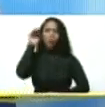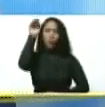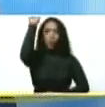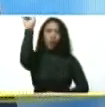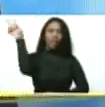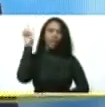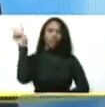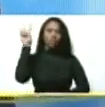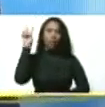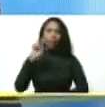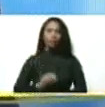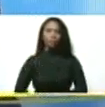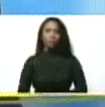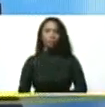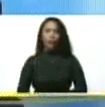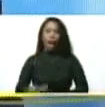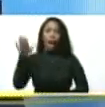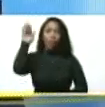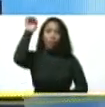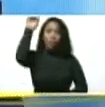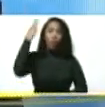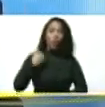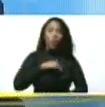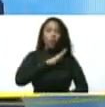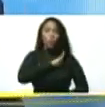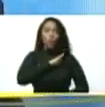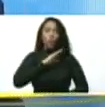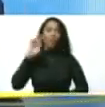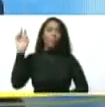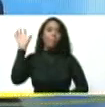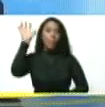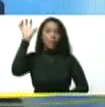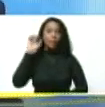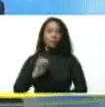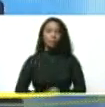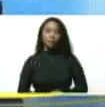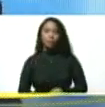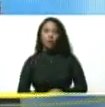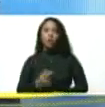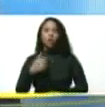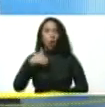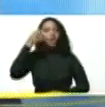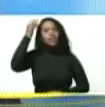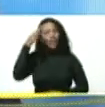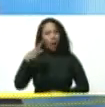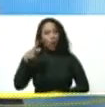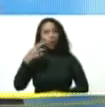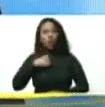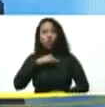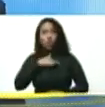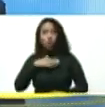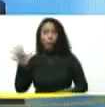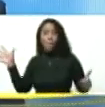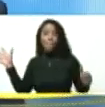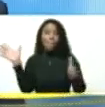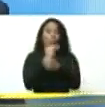Venezuela, el futuro de nuestro país. Y creo que hemos encontrado el